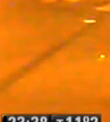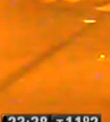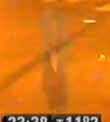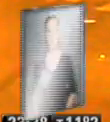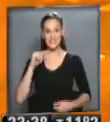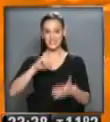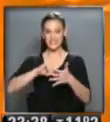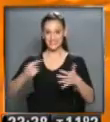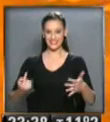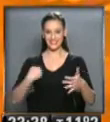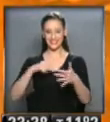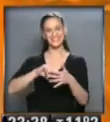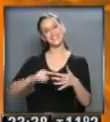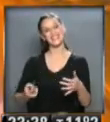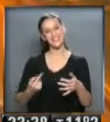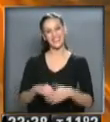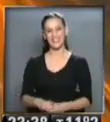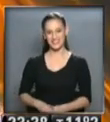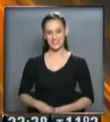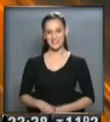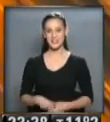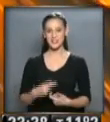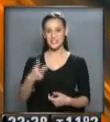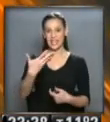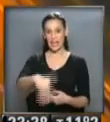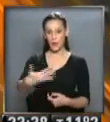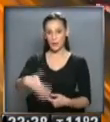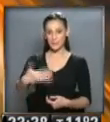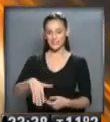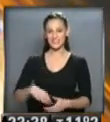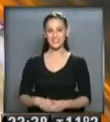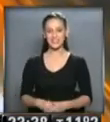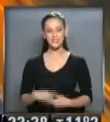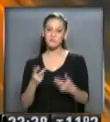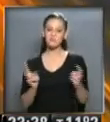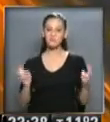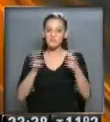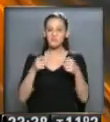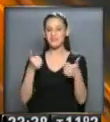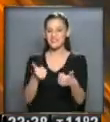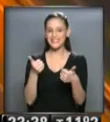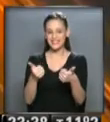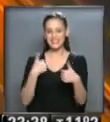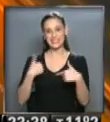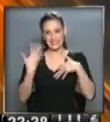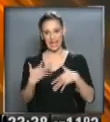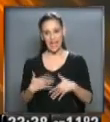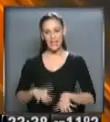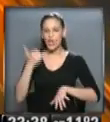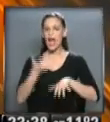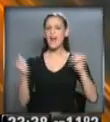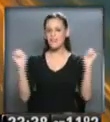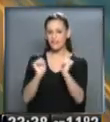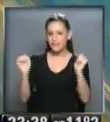de buenos aires avenida una autopista ahora tranquilo refresco no